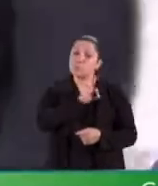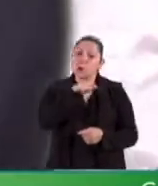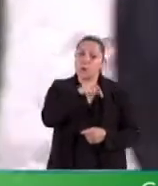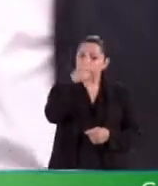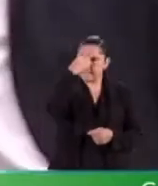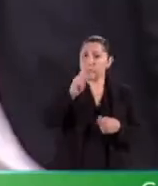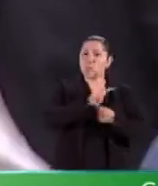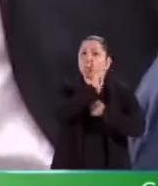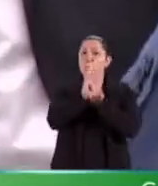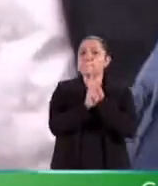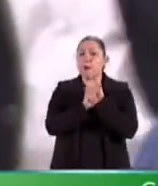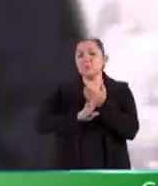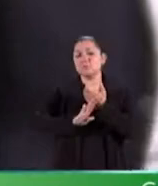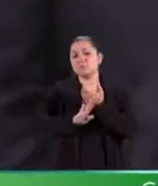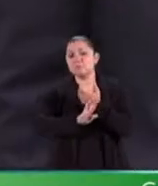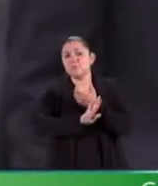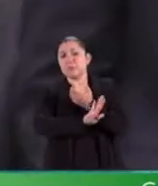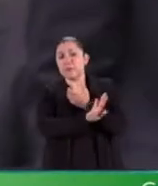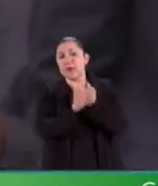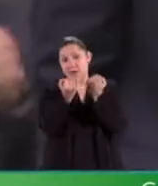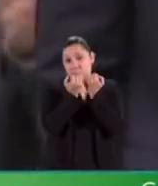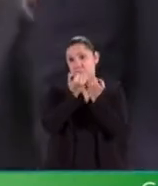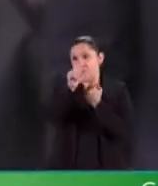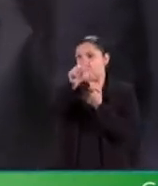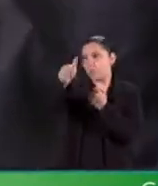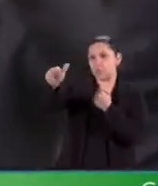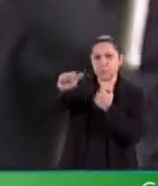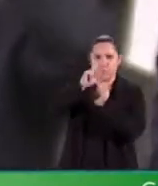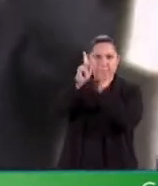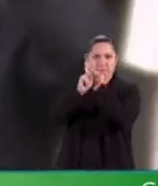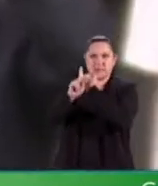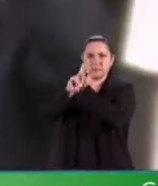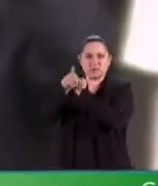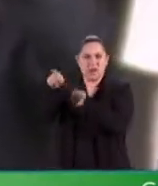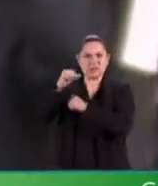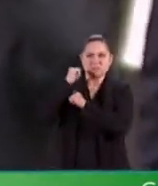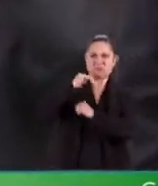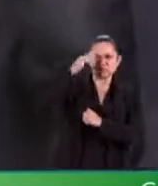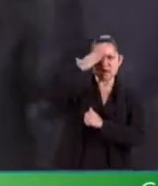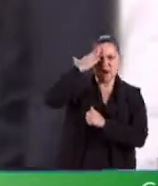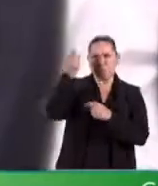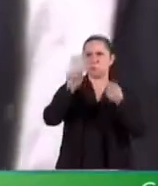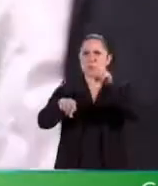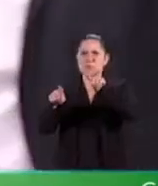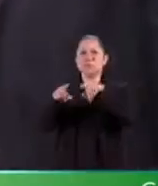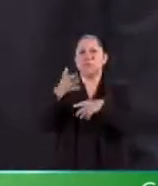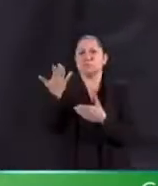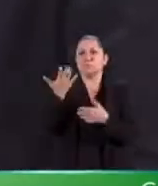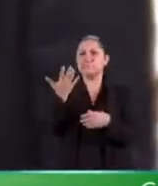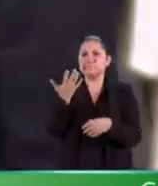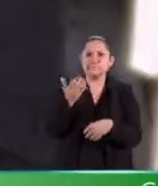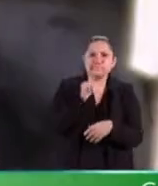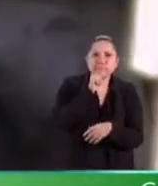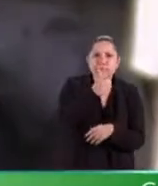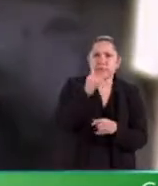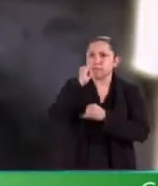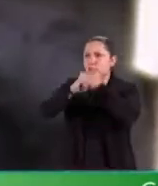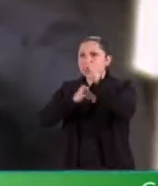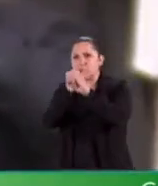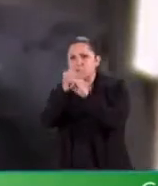autoritarismo y no de la cooperación internacional. Asumir que los juzgadores